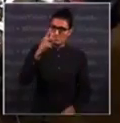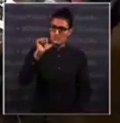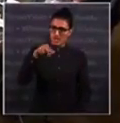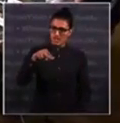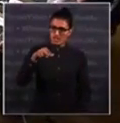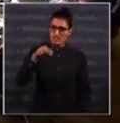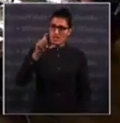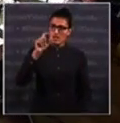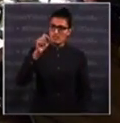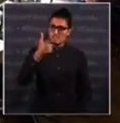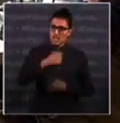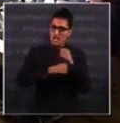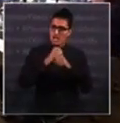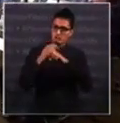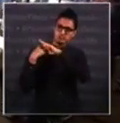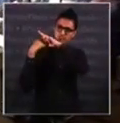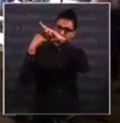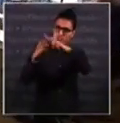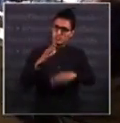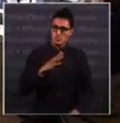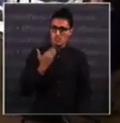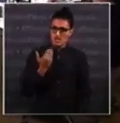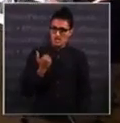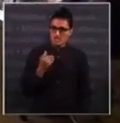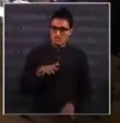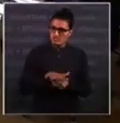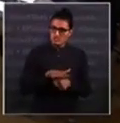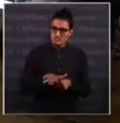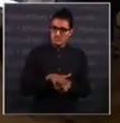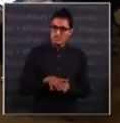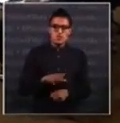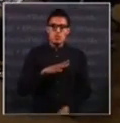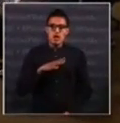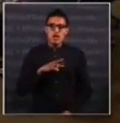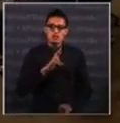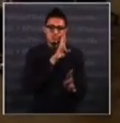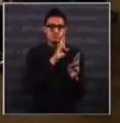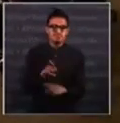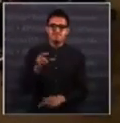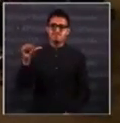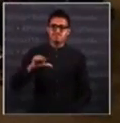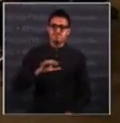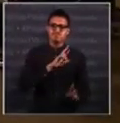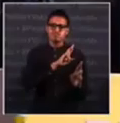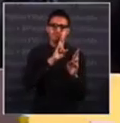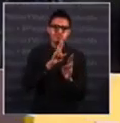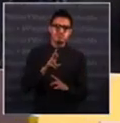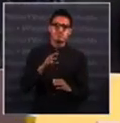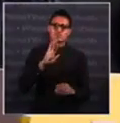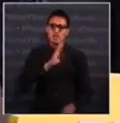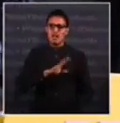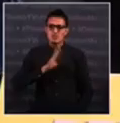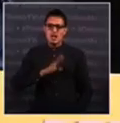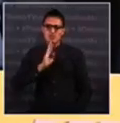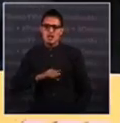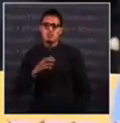27 años no les ha servido, no ha sido suficiente. Y vemos que los resultados son pésimos. Por eso una alternancia política tiene